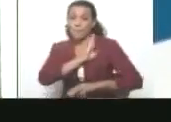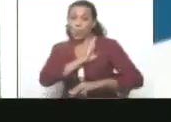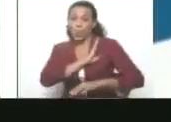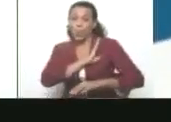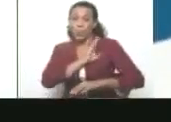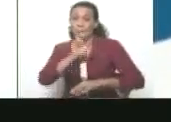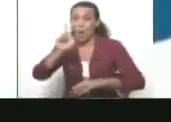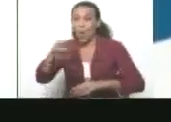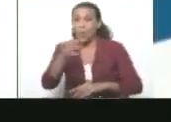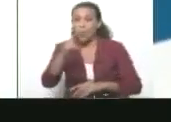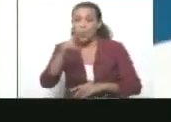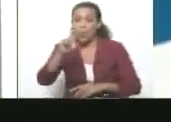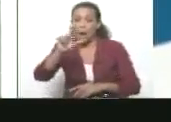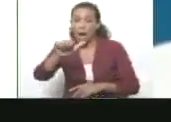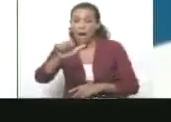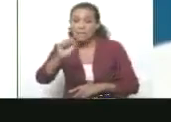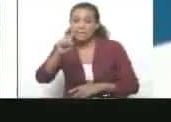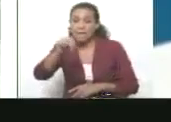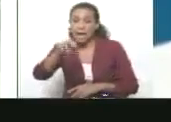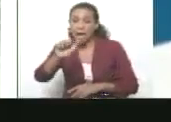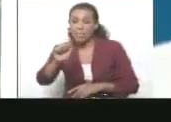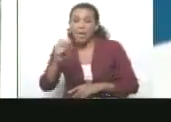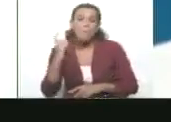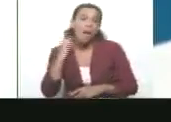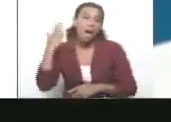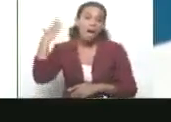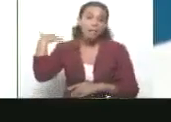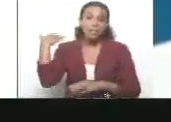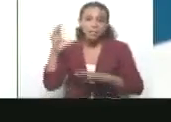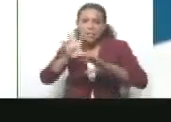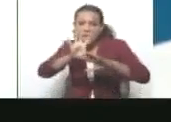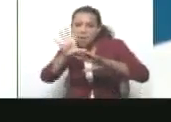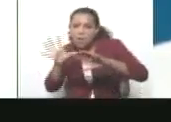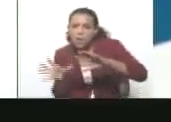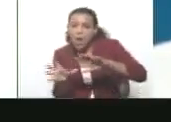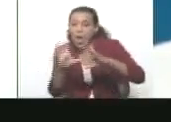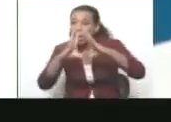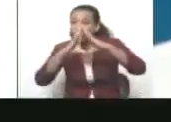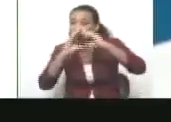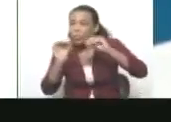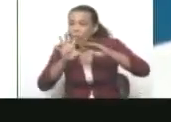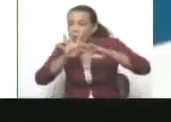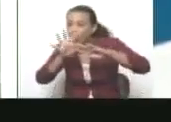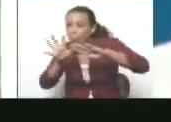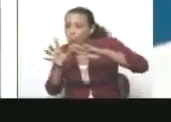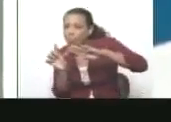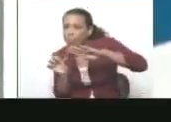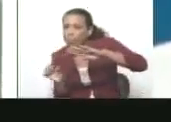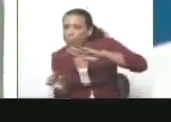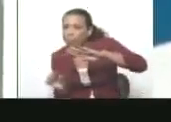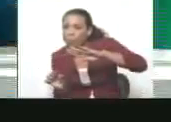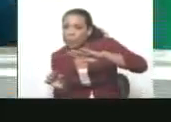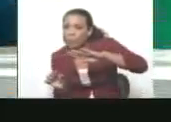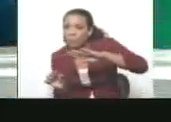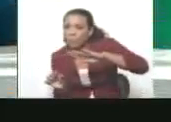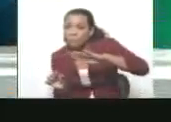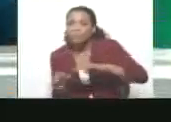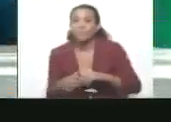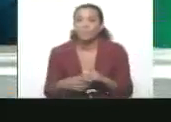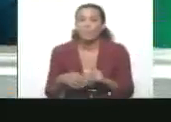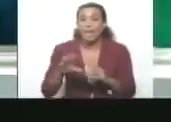guayanés, una de las zonas más antiguas del planeta, y todo lo que es el Esequibo, la Guayana